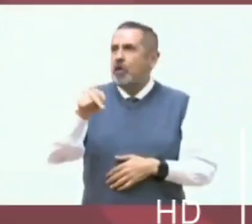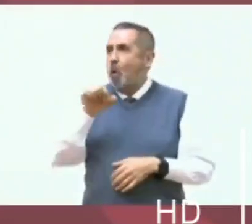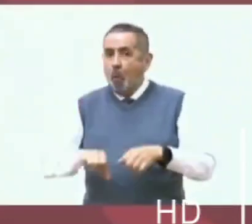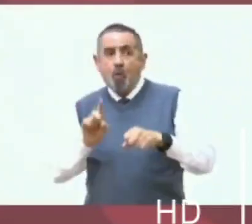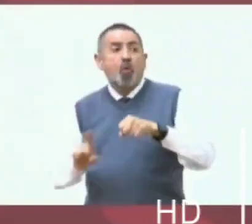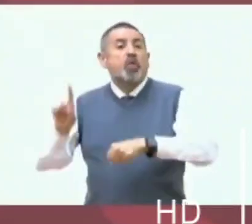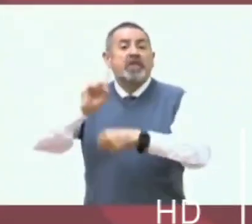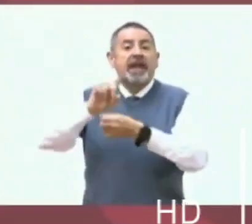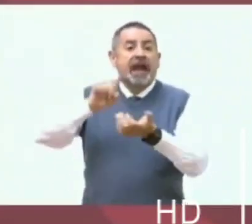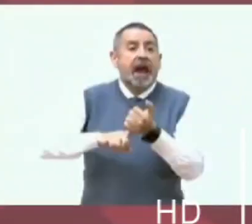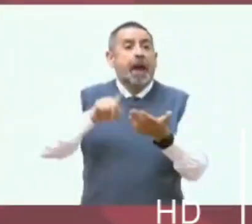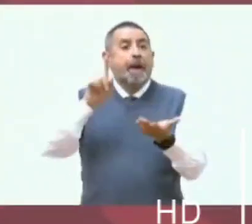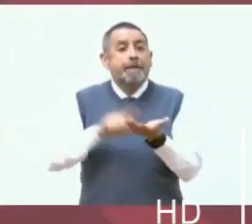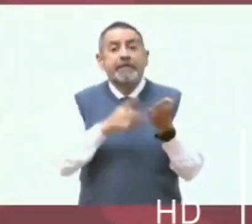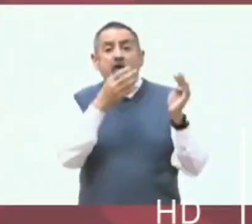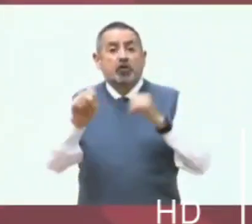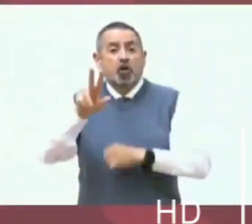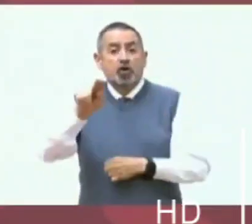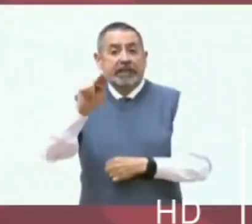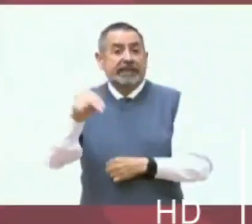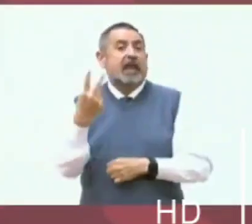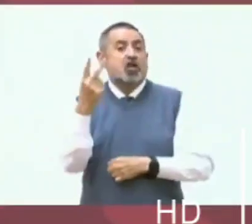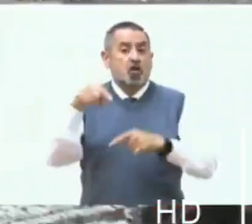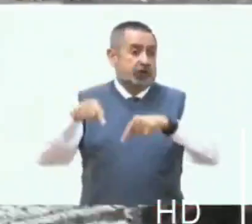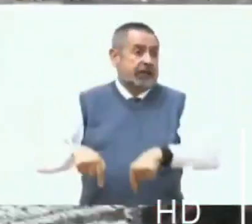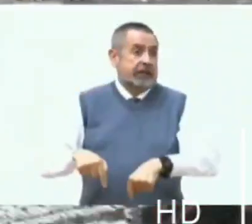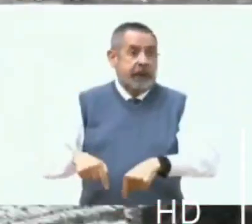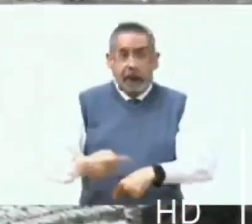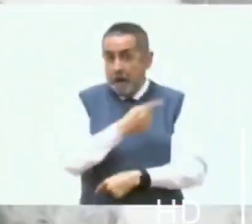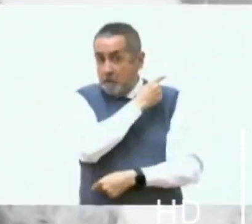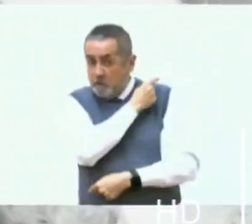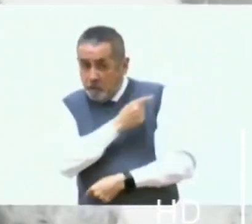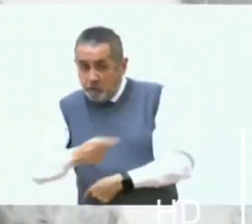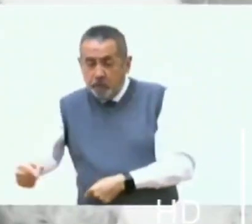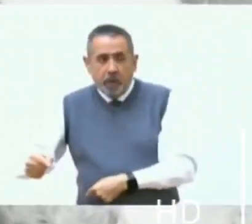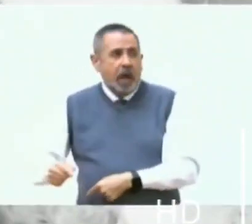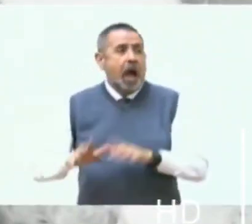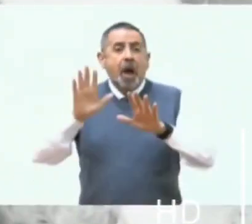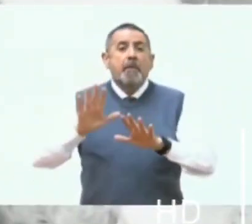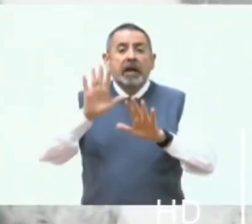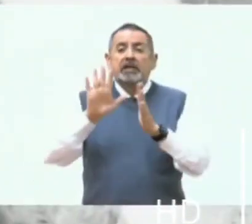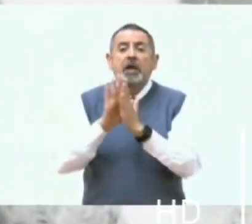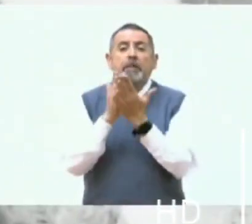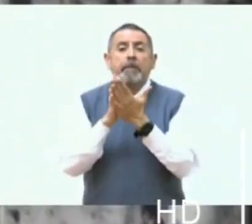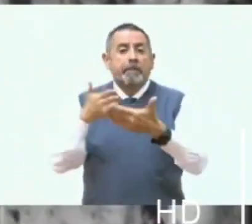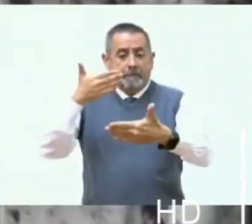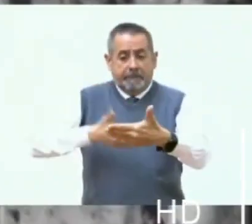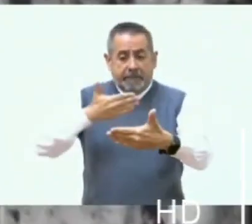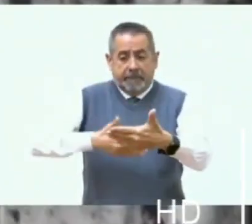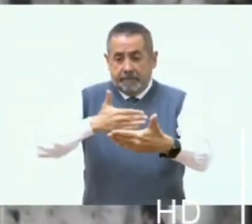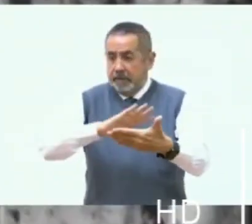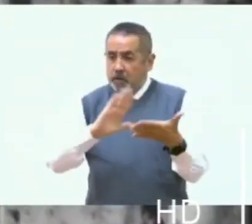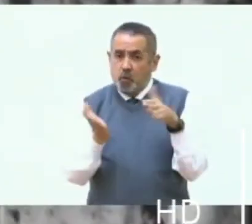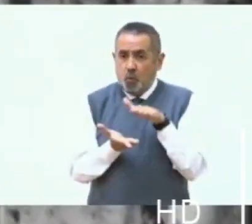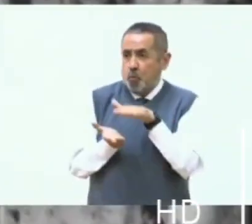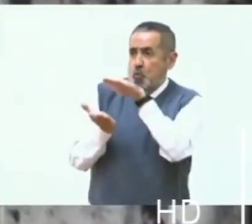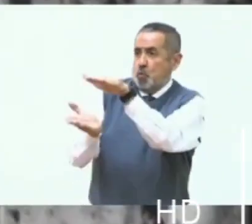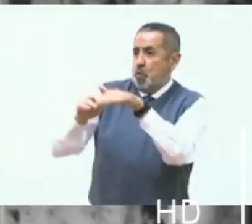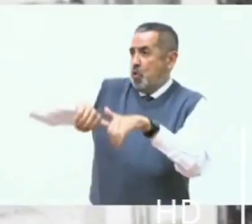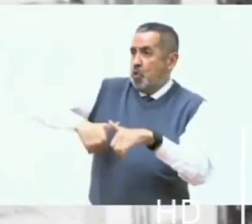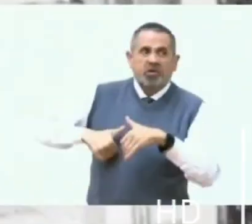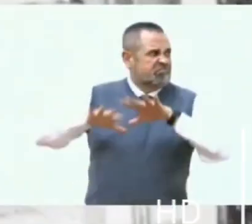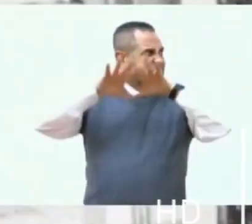de 1982. Desde entonces, pareciera que los documentos depositados alrededor de este